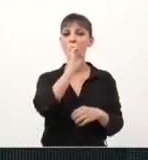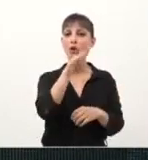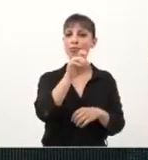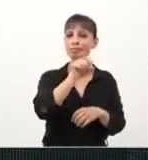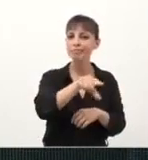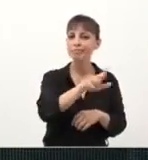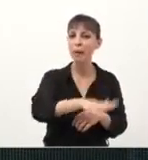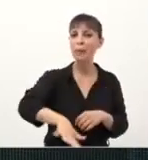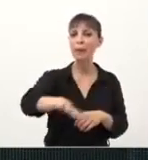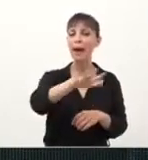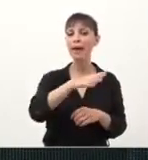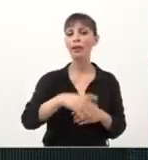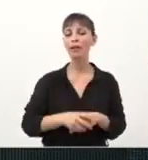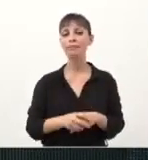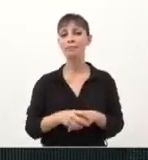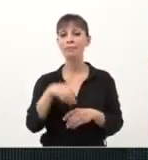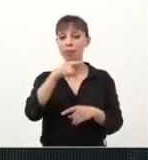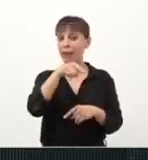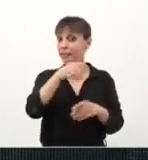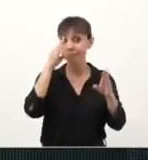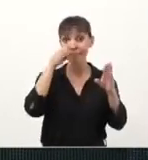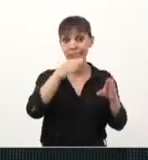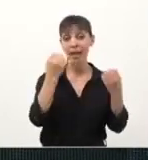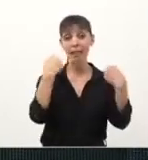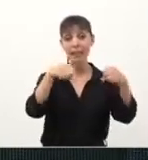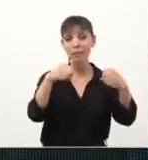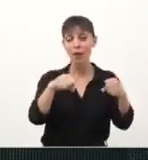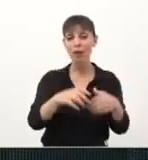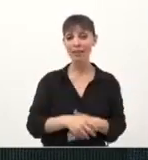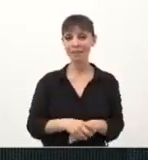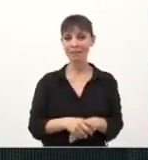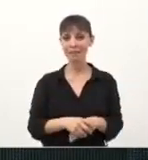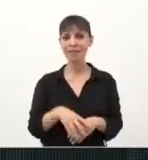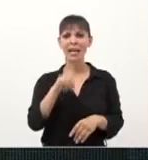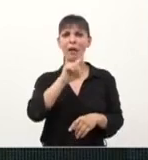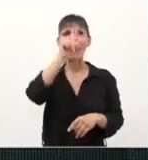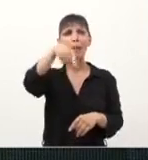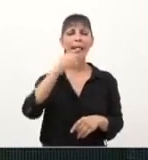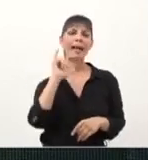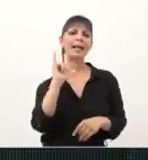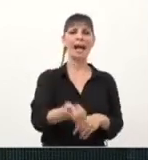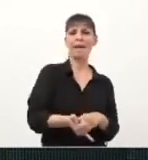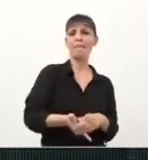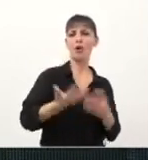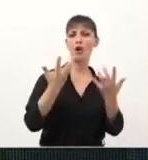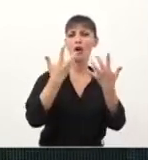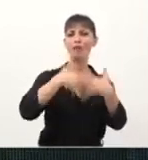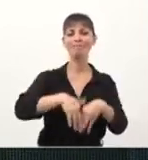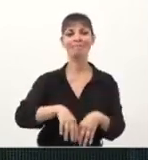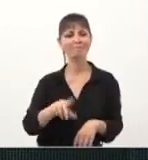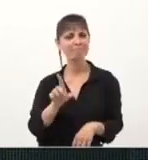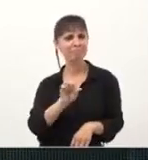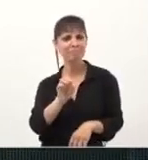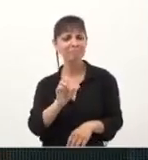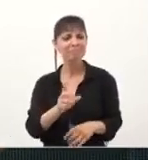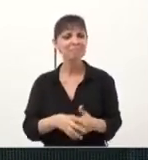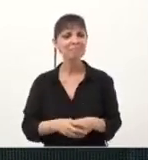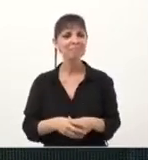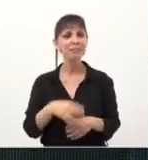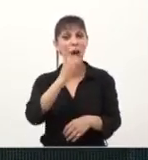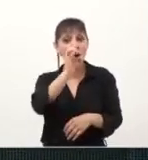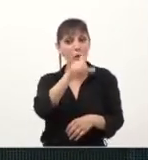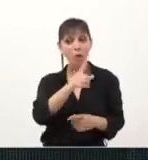barrio tienen que ver con el deporte, ese que no genera necesariamente los campeones, ese que no da necesariamente